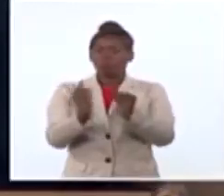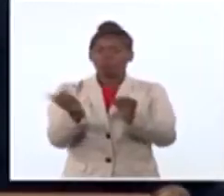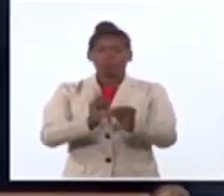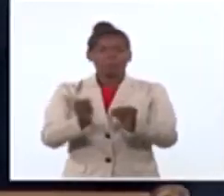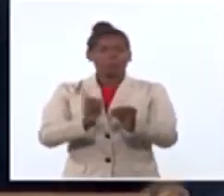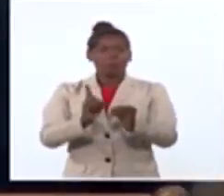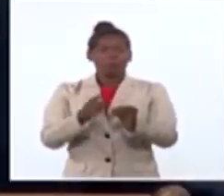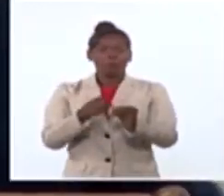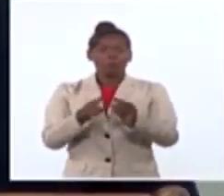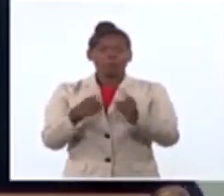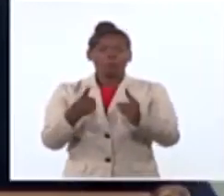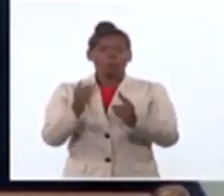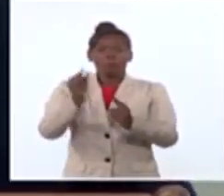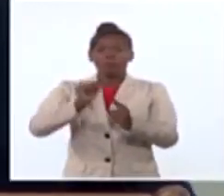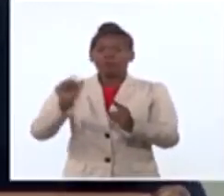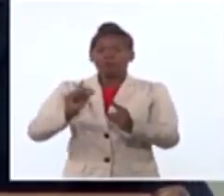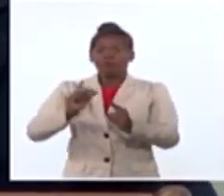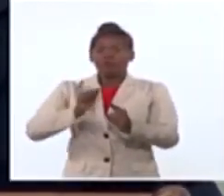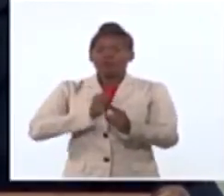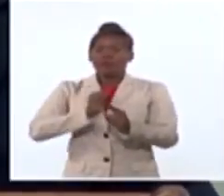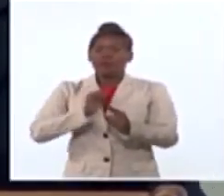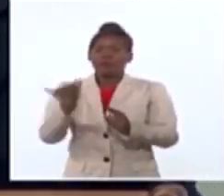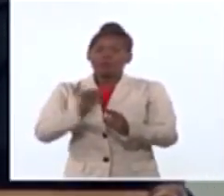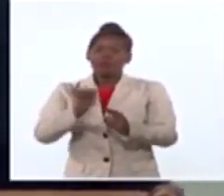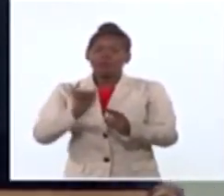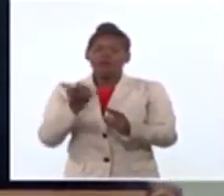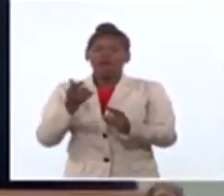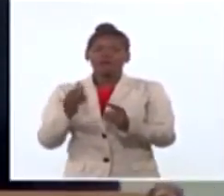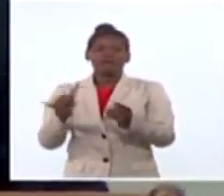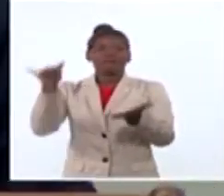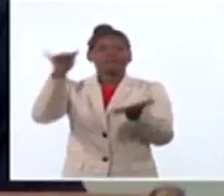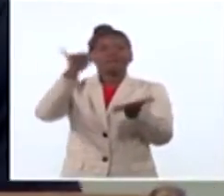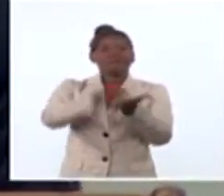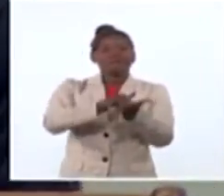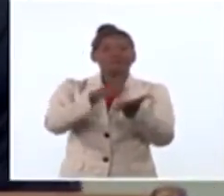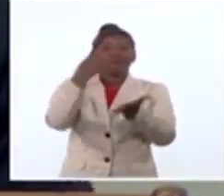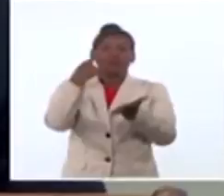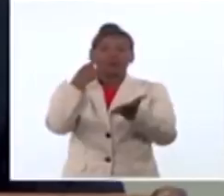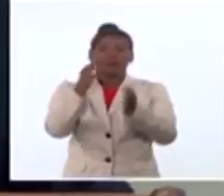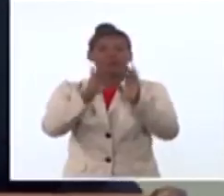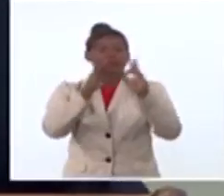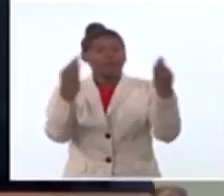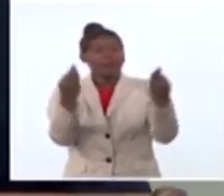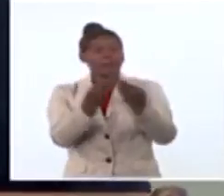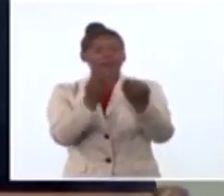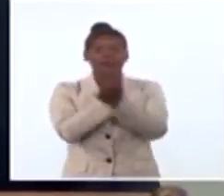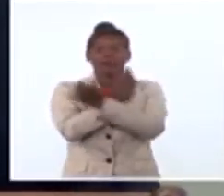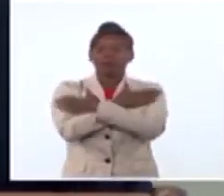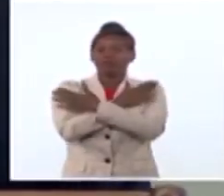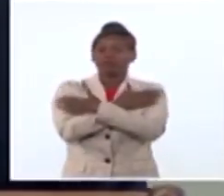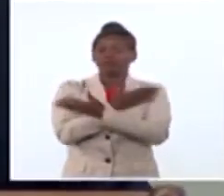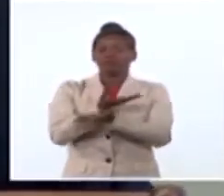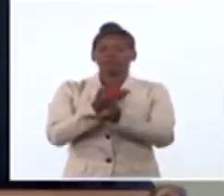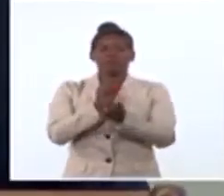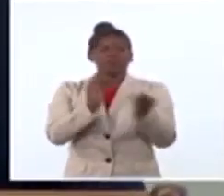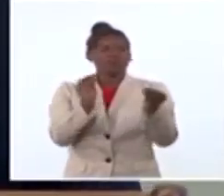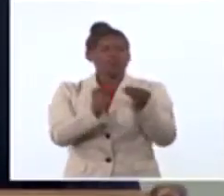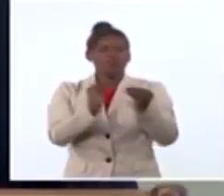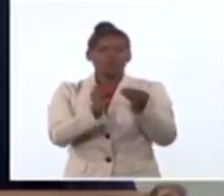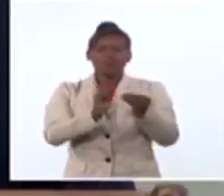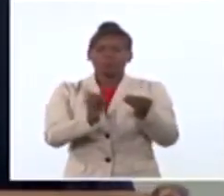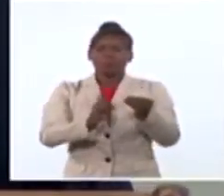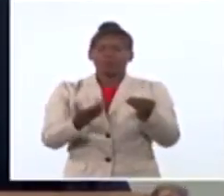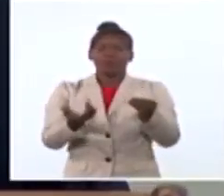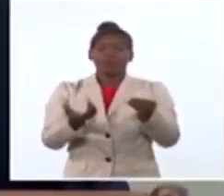a viajar y a emigrar, que los coloca en condiciones de indefensión frente al tráfico